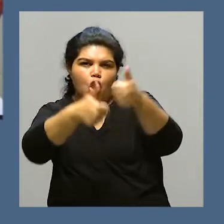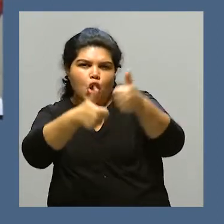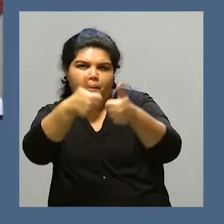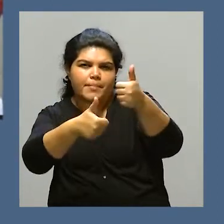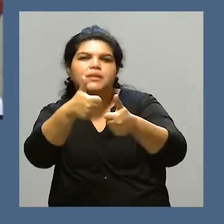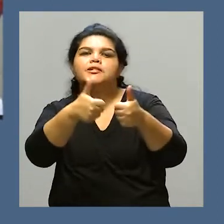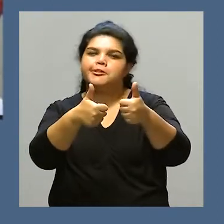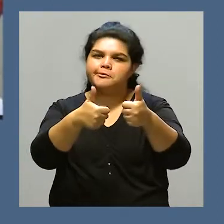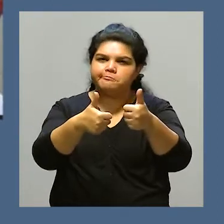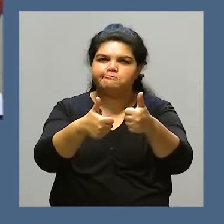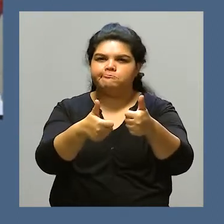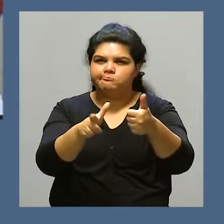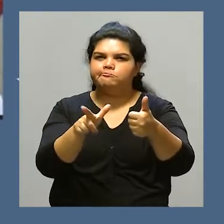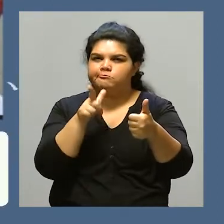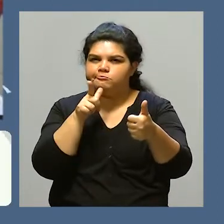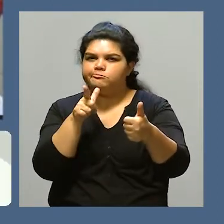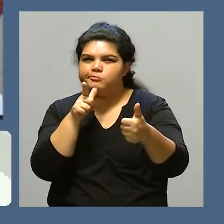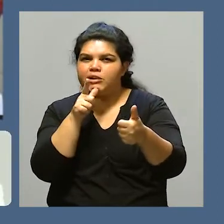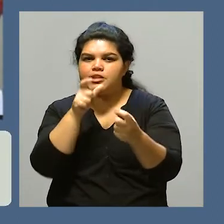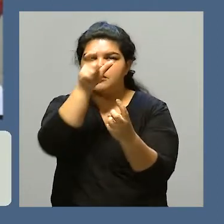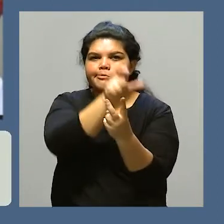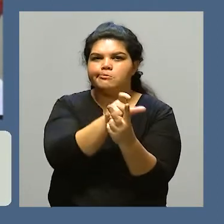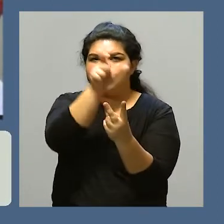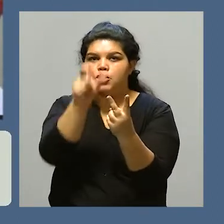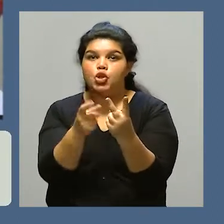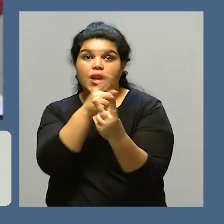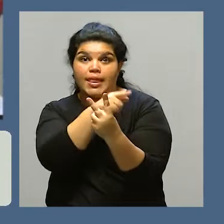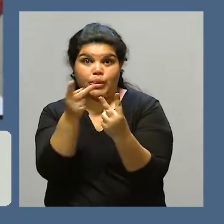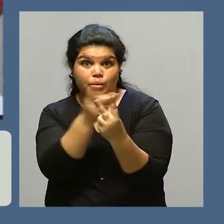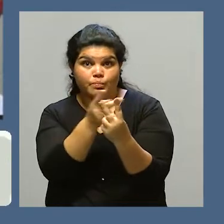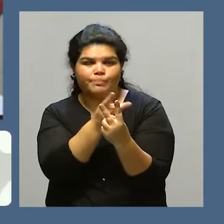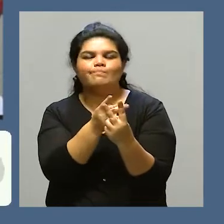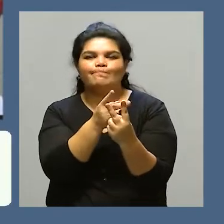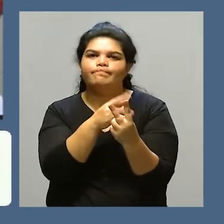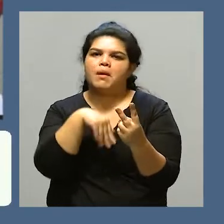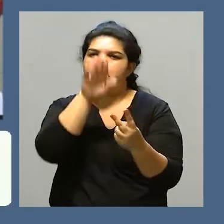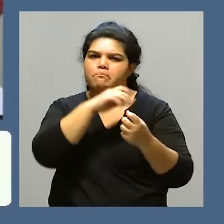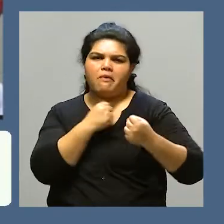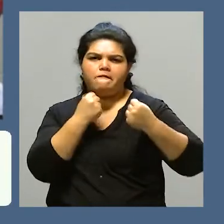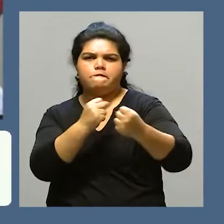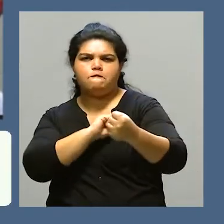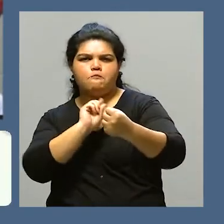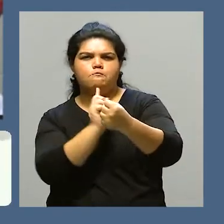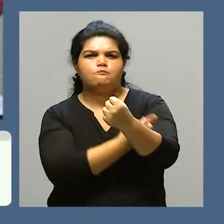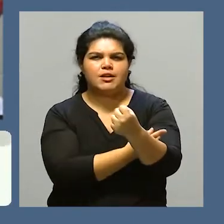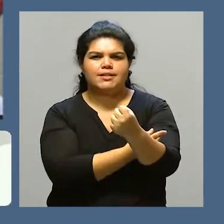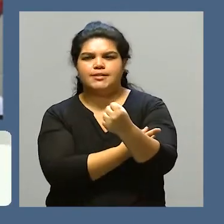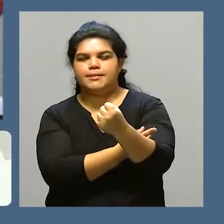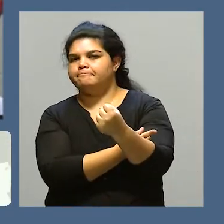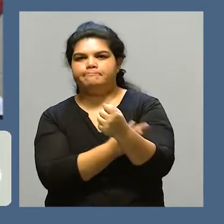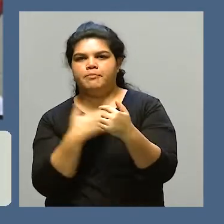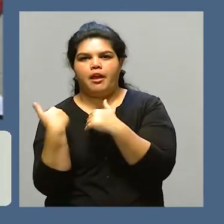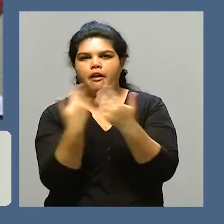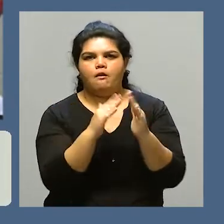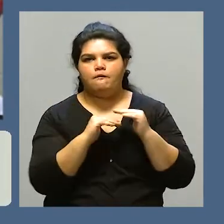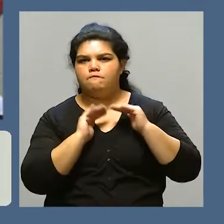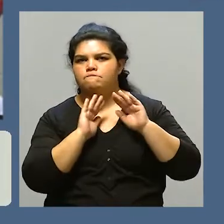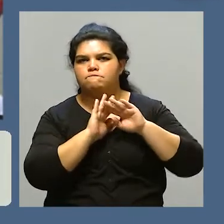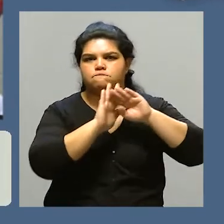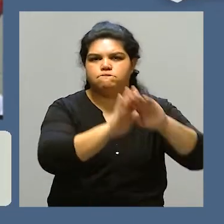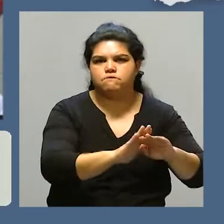está dibujado con dos candidatos. Un candidato que siempre ha estado como en el primer puesto de las preferencias